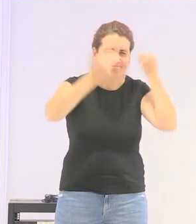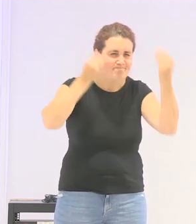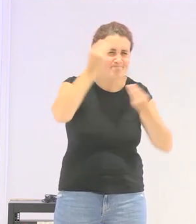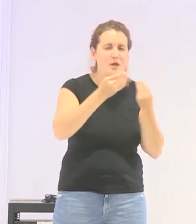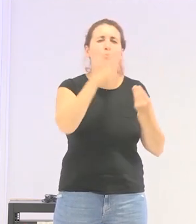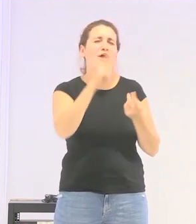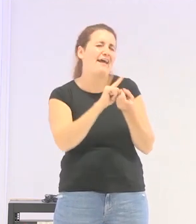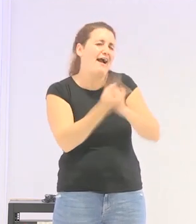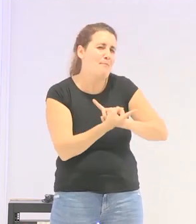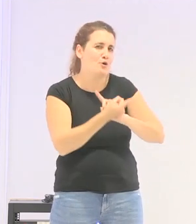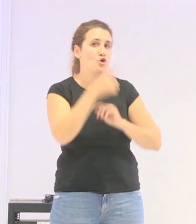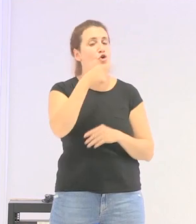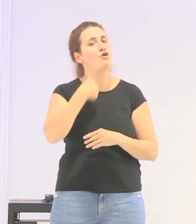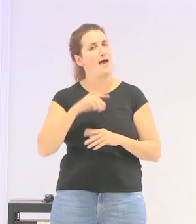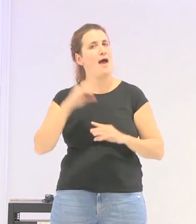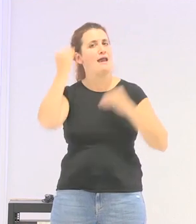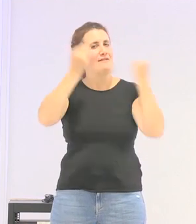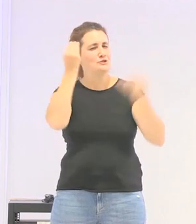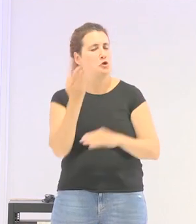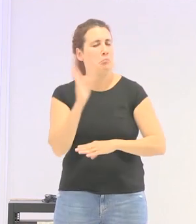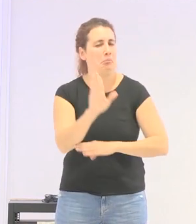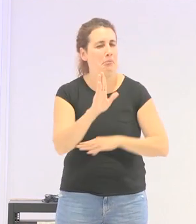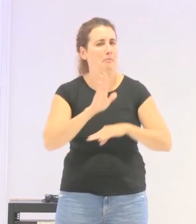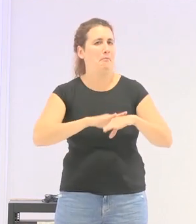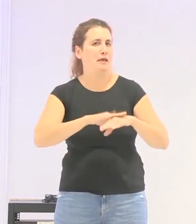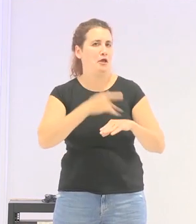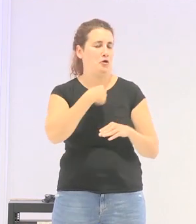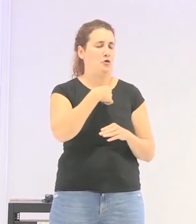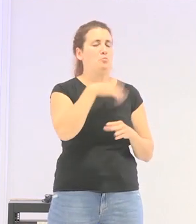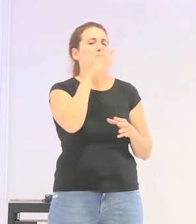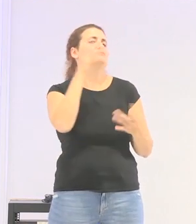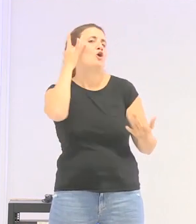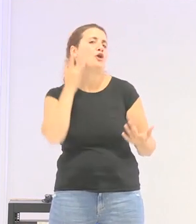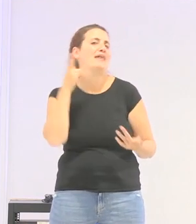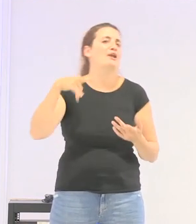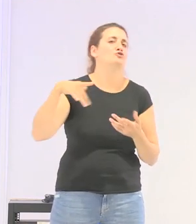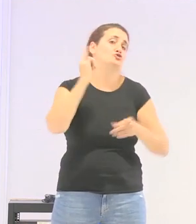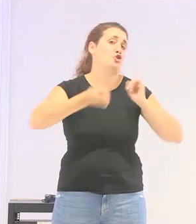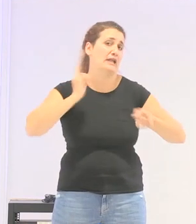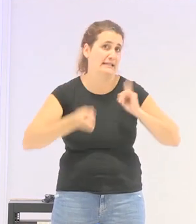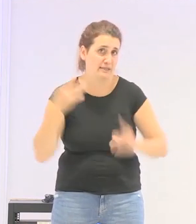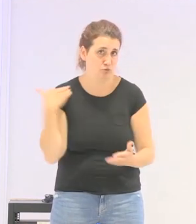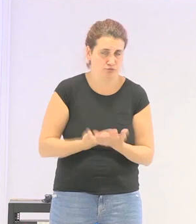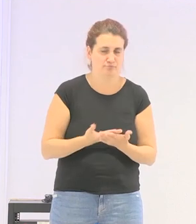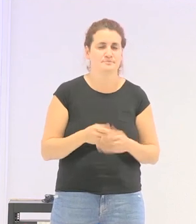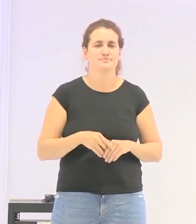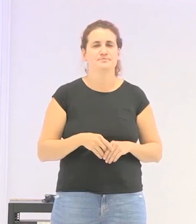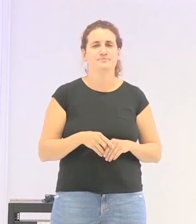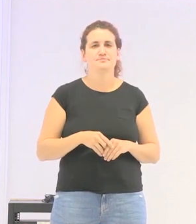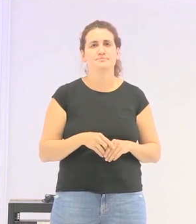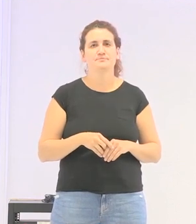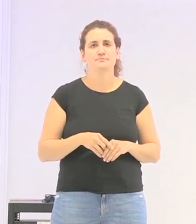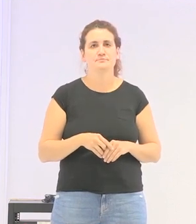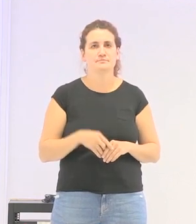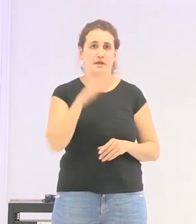y os voy a dejar con una reflexión de Hannah Arendt que la he cogido del libro del origen de los totalitarismos. Luego ella ya tomará la